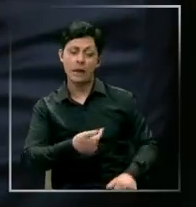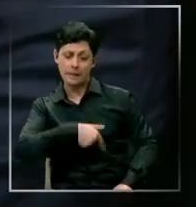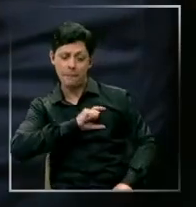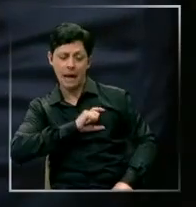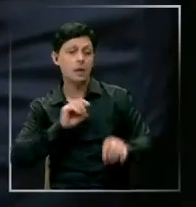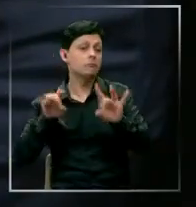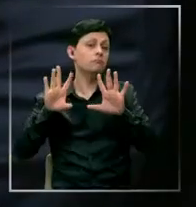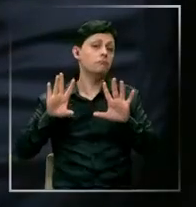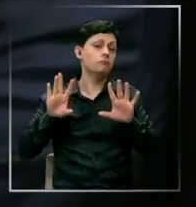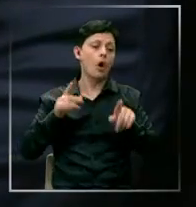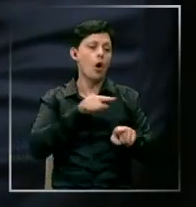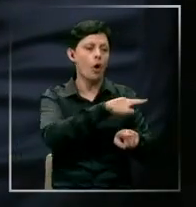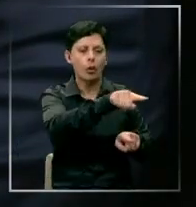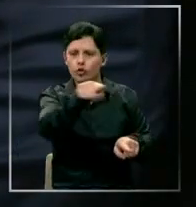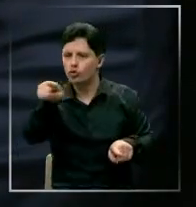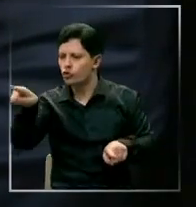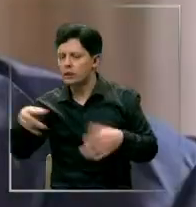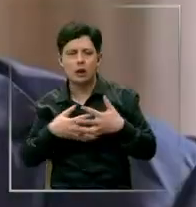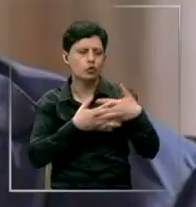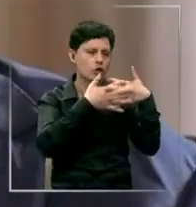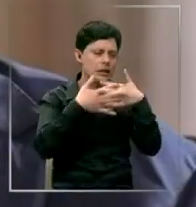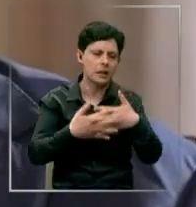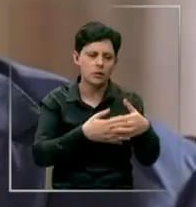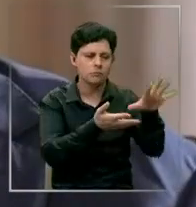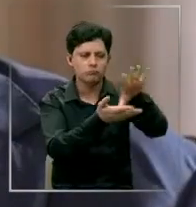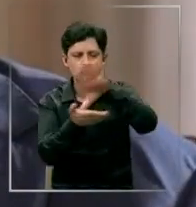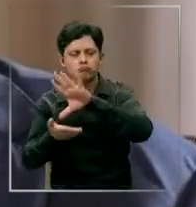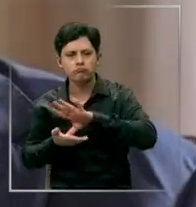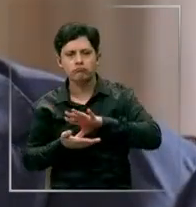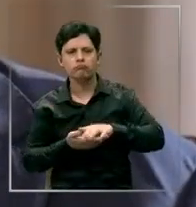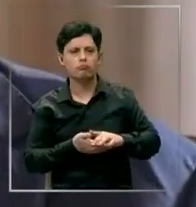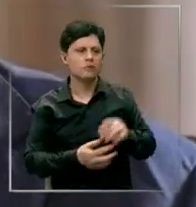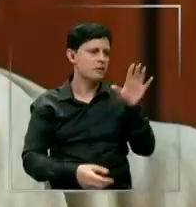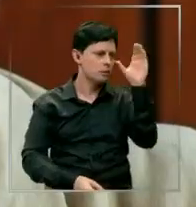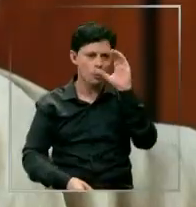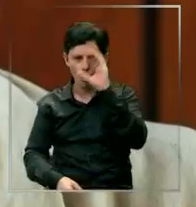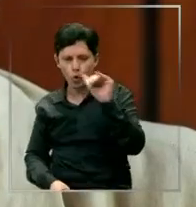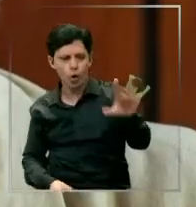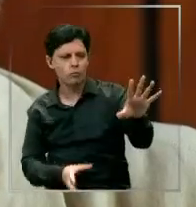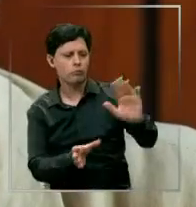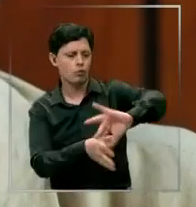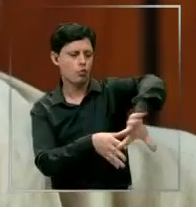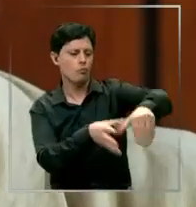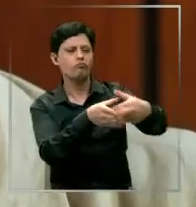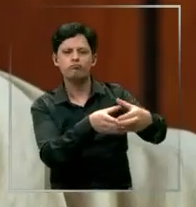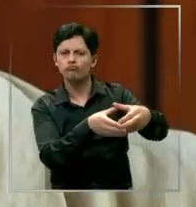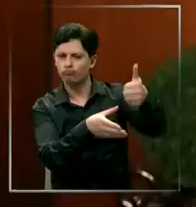España, como Estados Unidos, pero en definitiva se buscó lo mejor. Ha sido